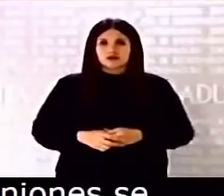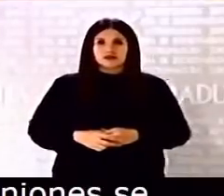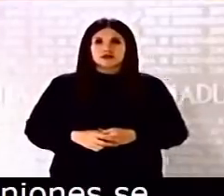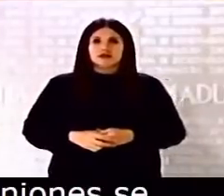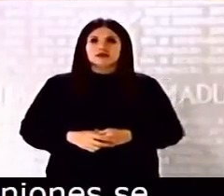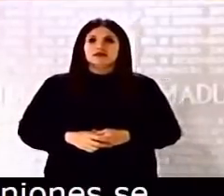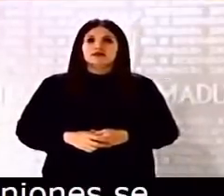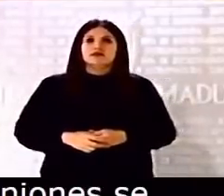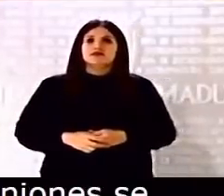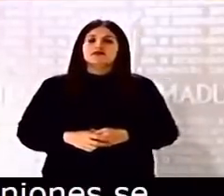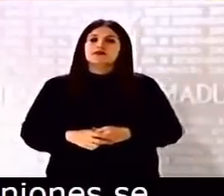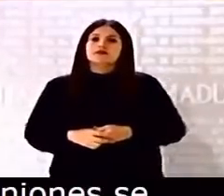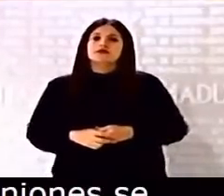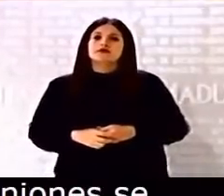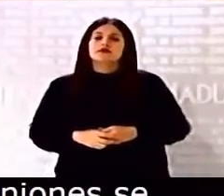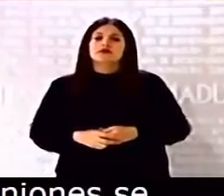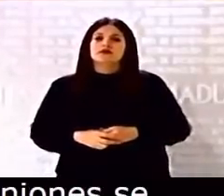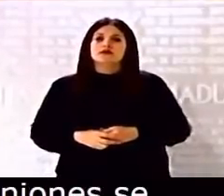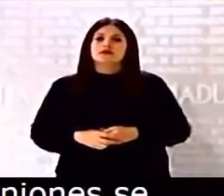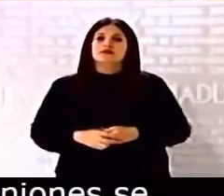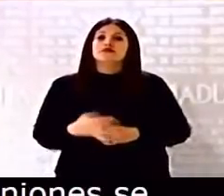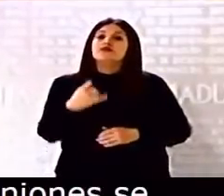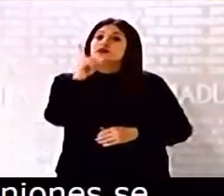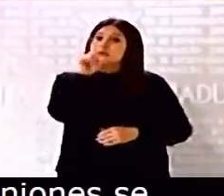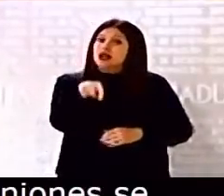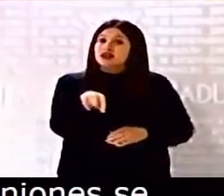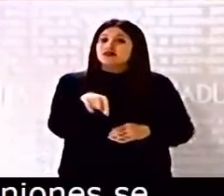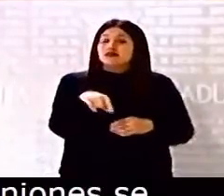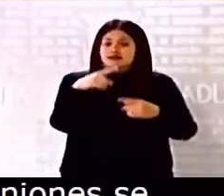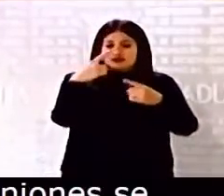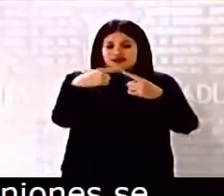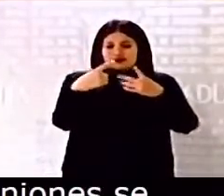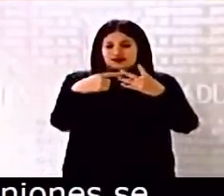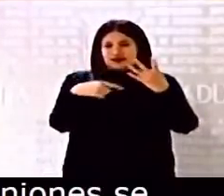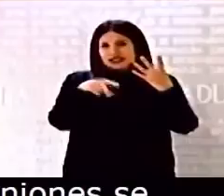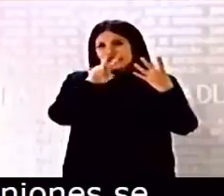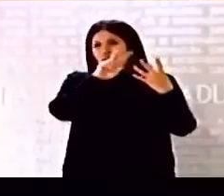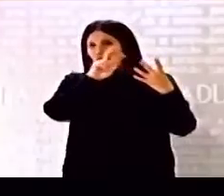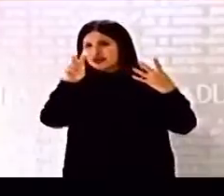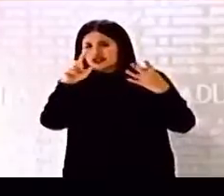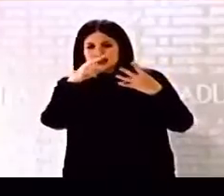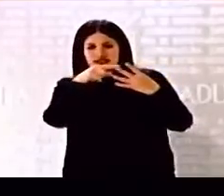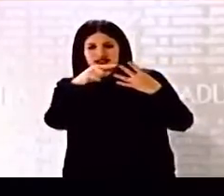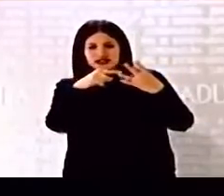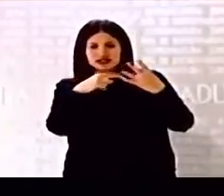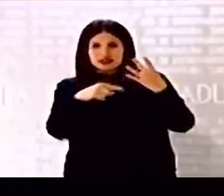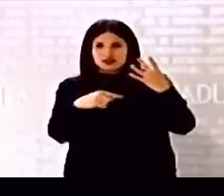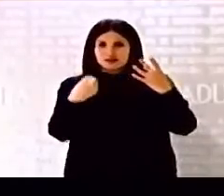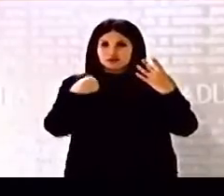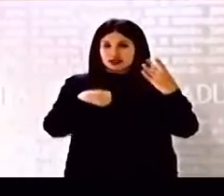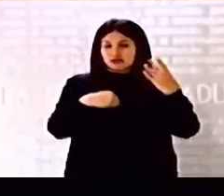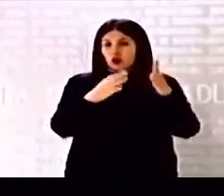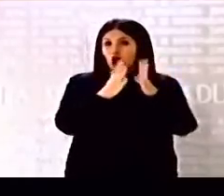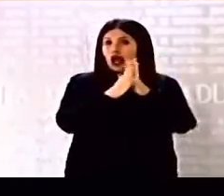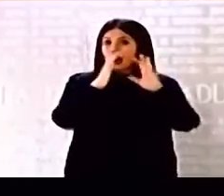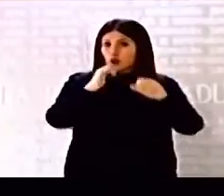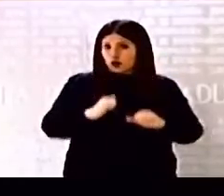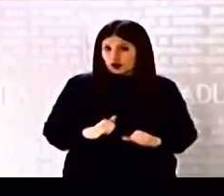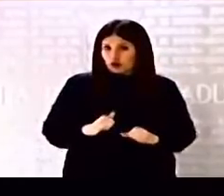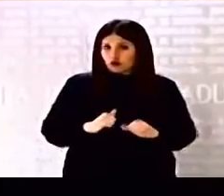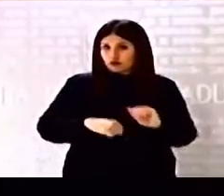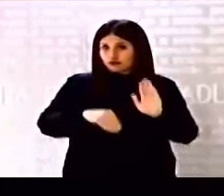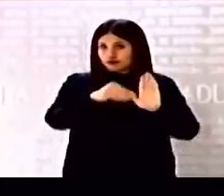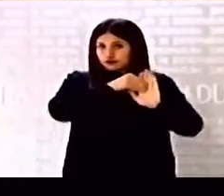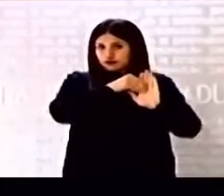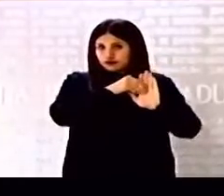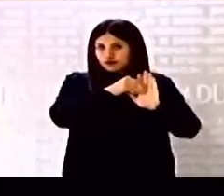Hay una serie de cuestiones que se aplican en el acuerdo, y es que no se